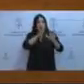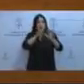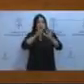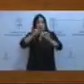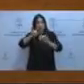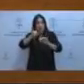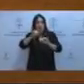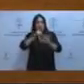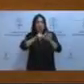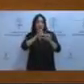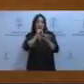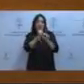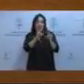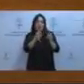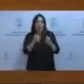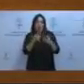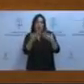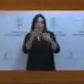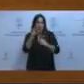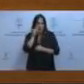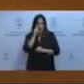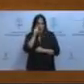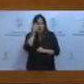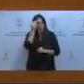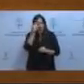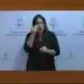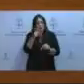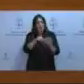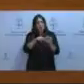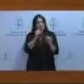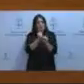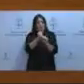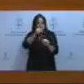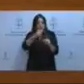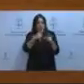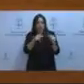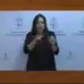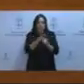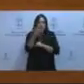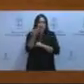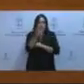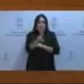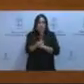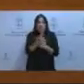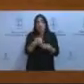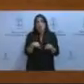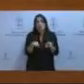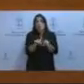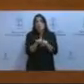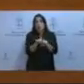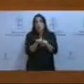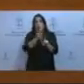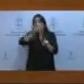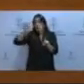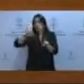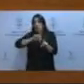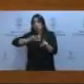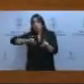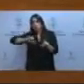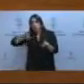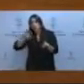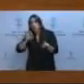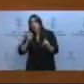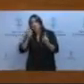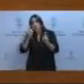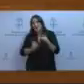puestos de trabajo nuevos. Es decir, nosotros creemos que estos puestos de trabajo tienen que llegar a Asturias y tienen que llegar a Asturias en la misma medida que llegan a otras, o por lo menos lo máximo que se